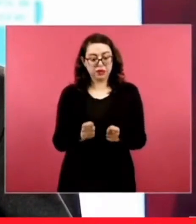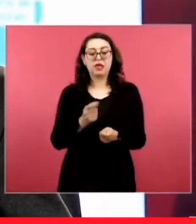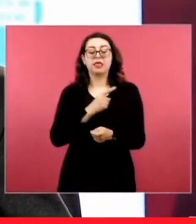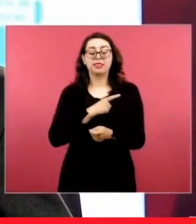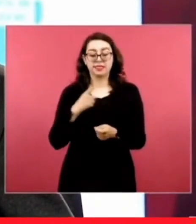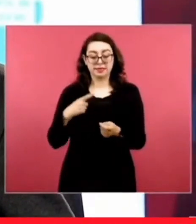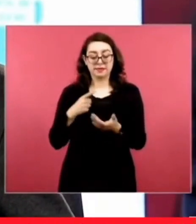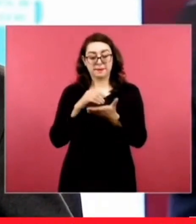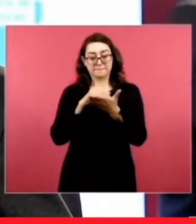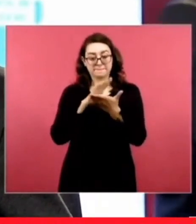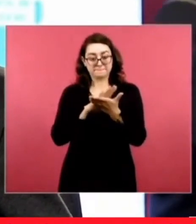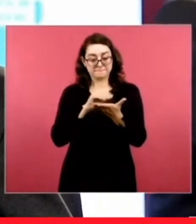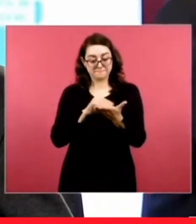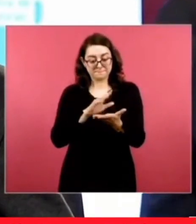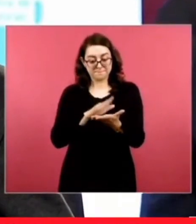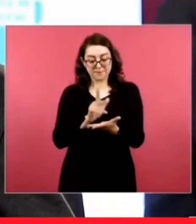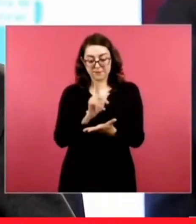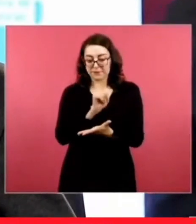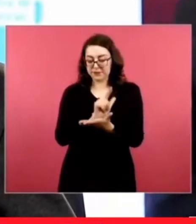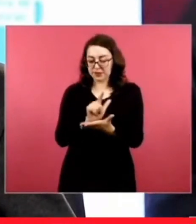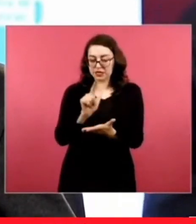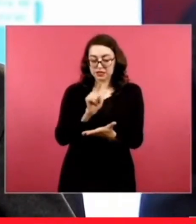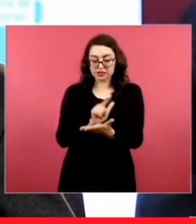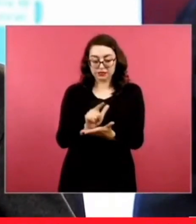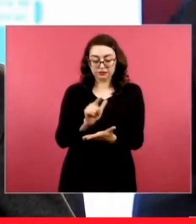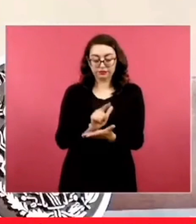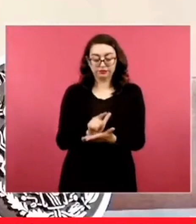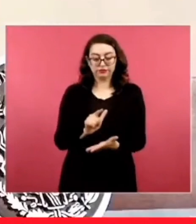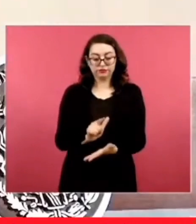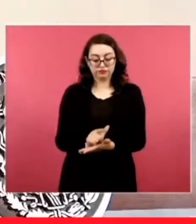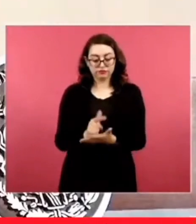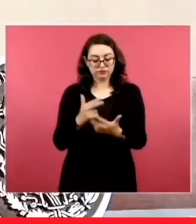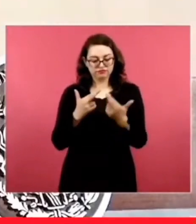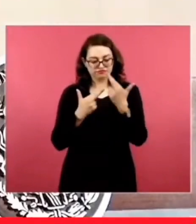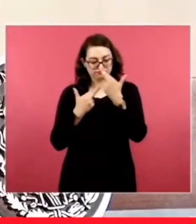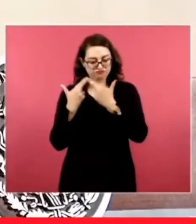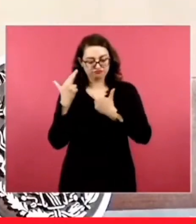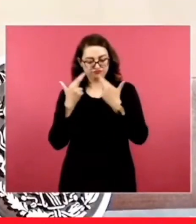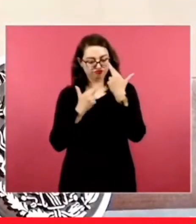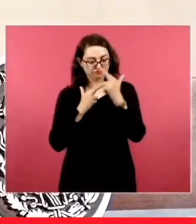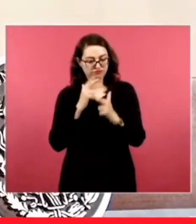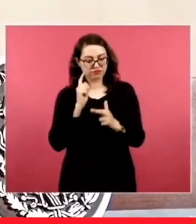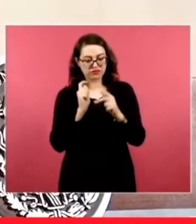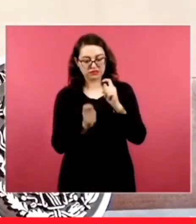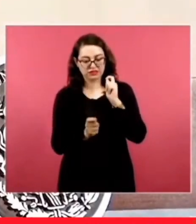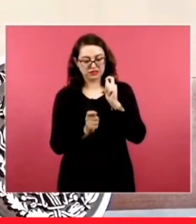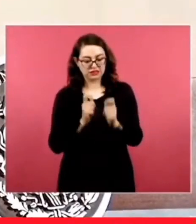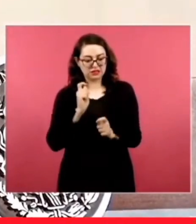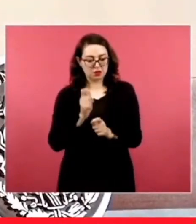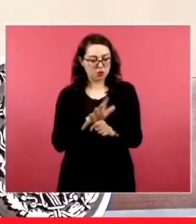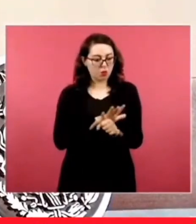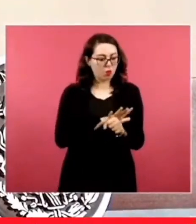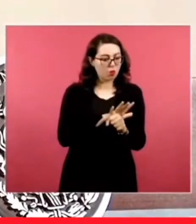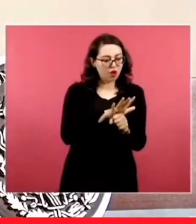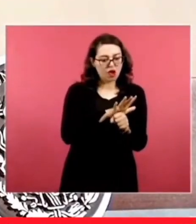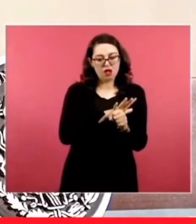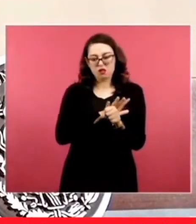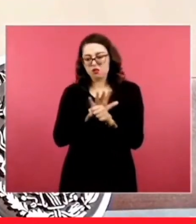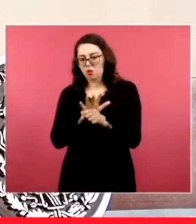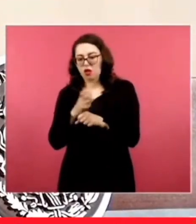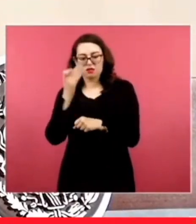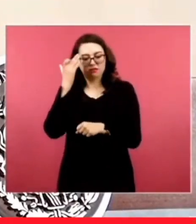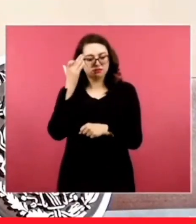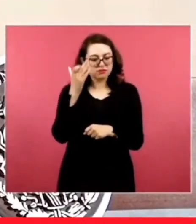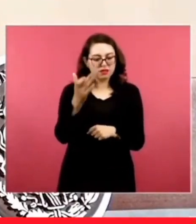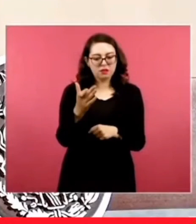ser registrados, limpiados y reconocidos para ir estableciendo tipologías,